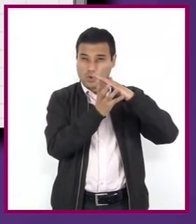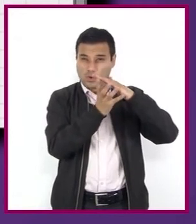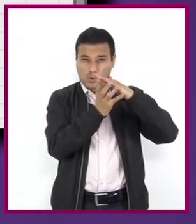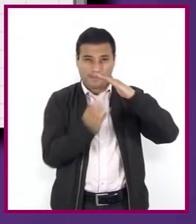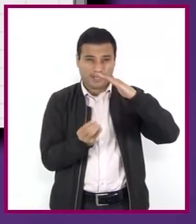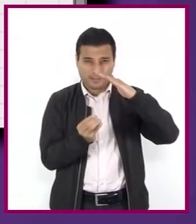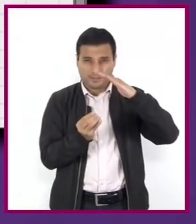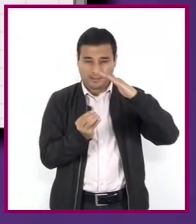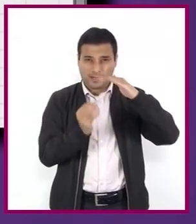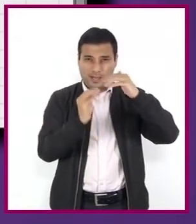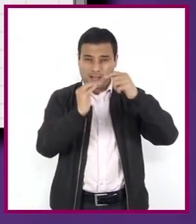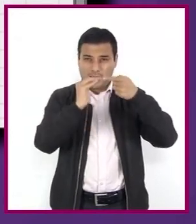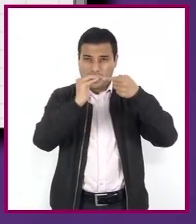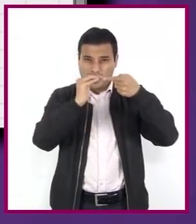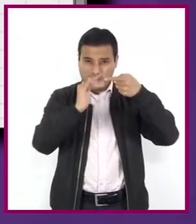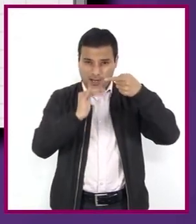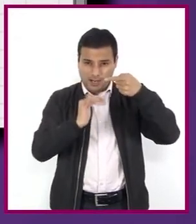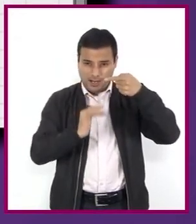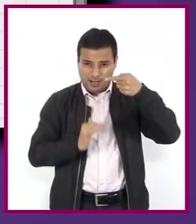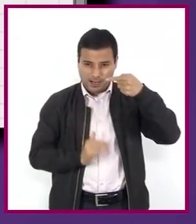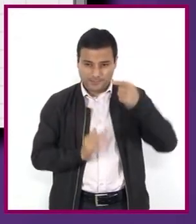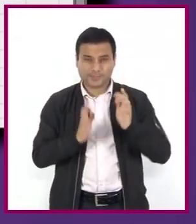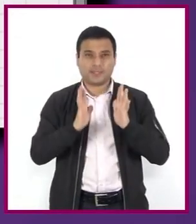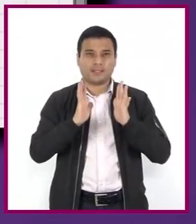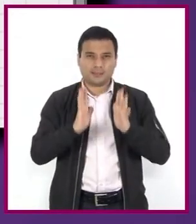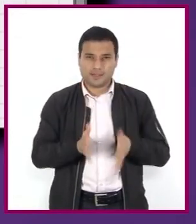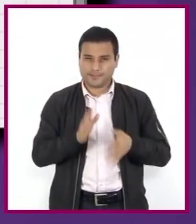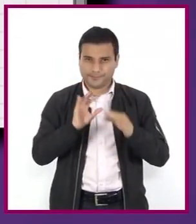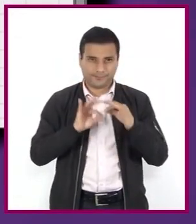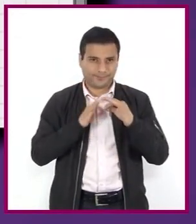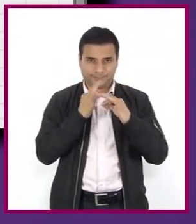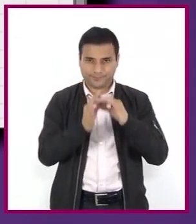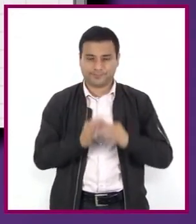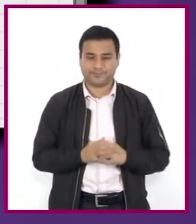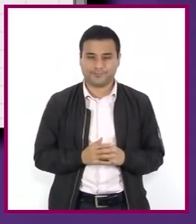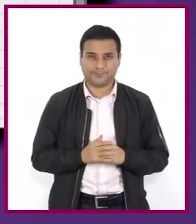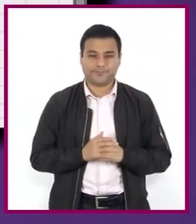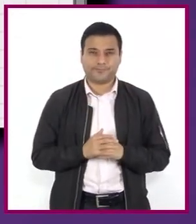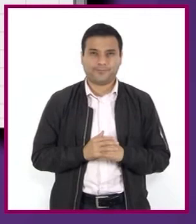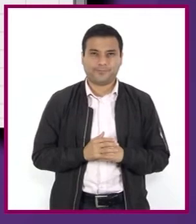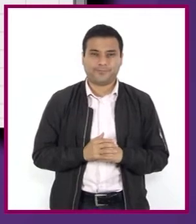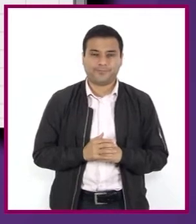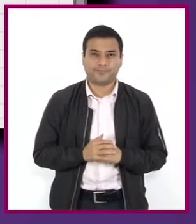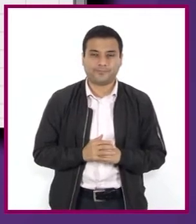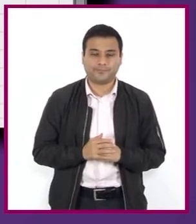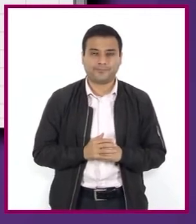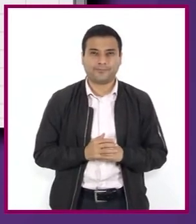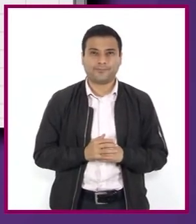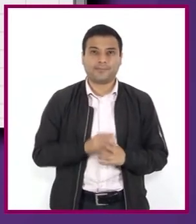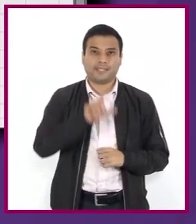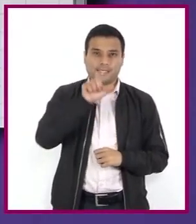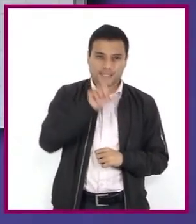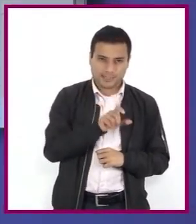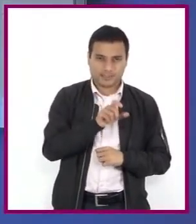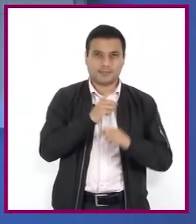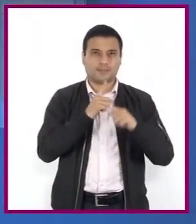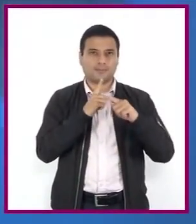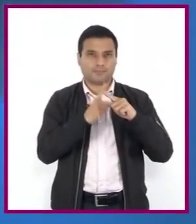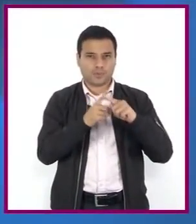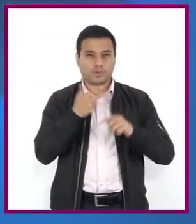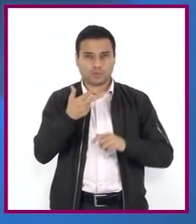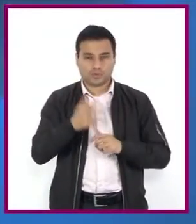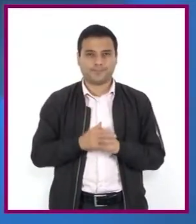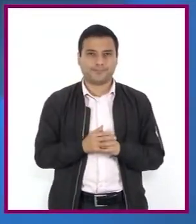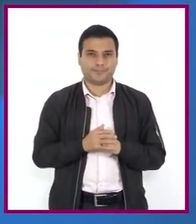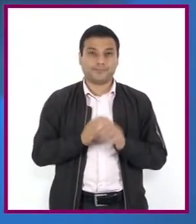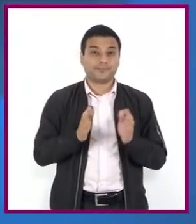columna y ya tenemos todos los valores propuestos de x multiplicados por 8. En el tercer término,